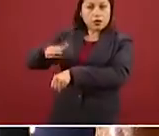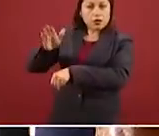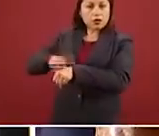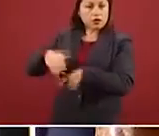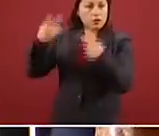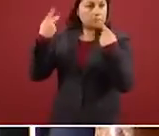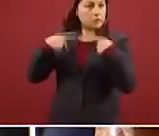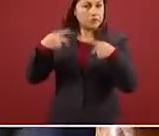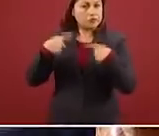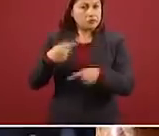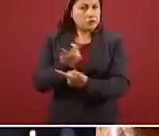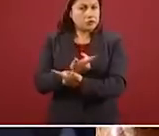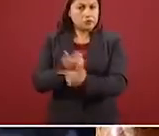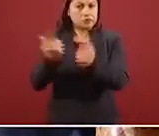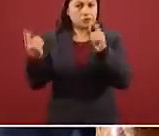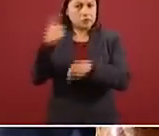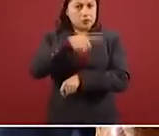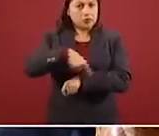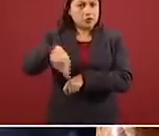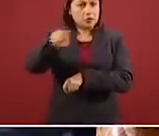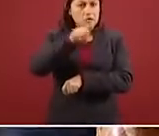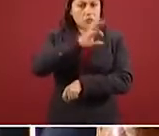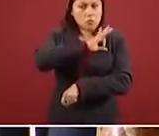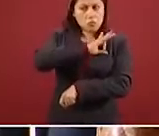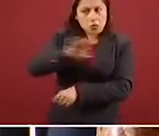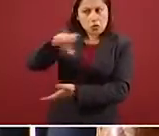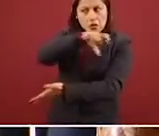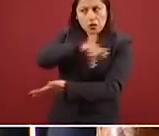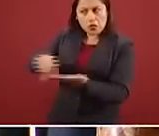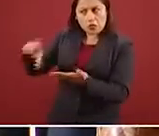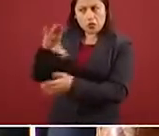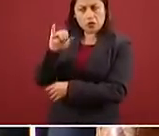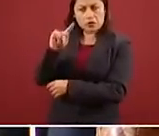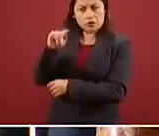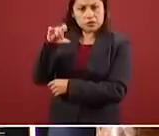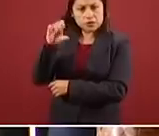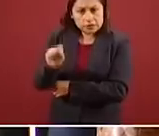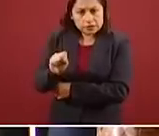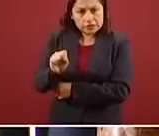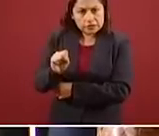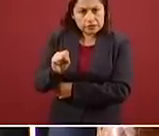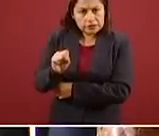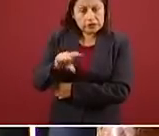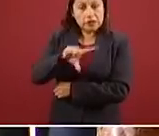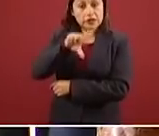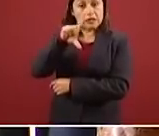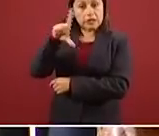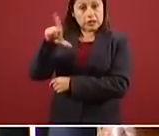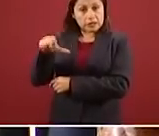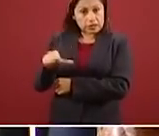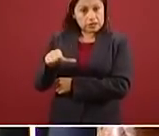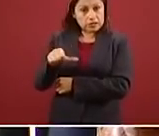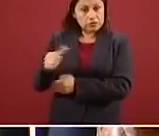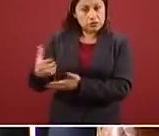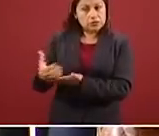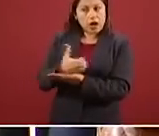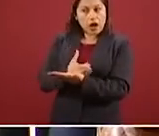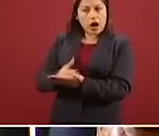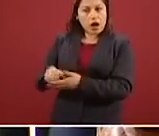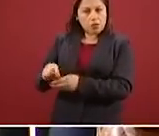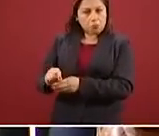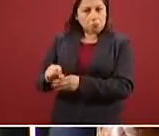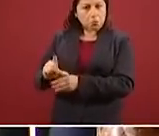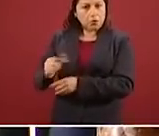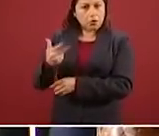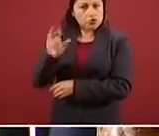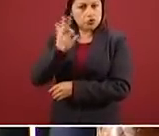para que invirtiera comprando CETES directos y que ganara un rendimiento del